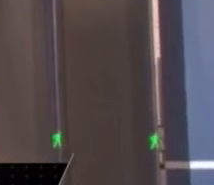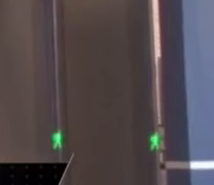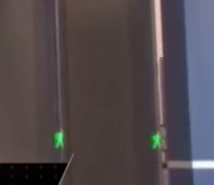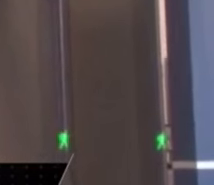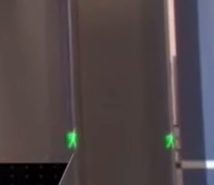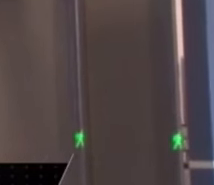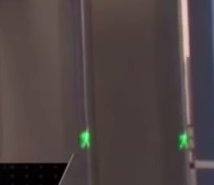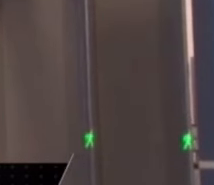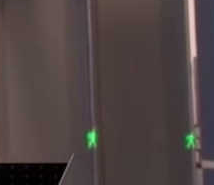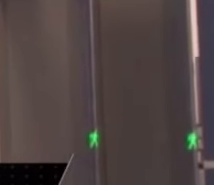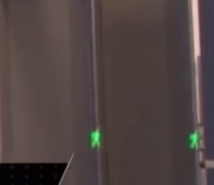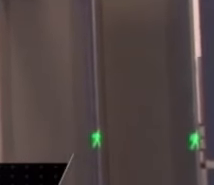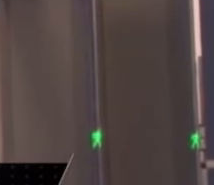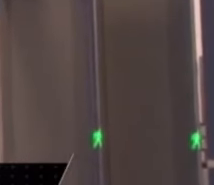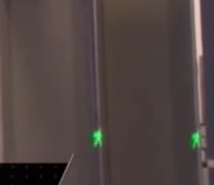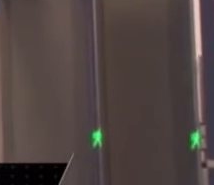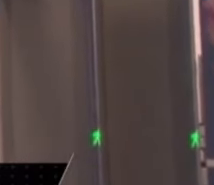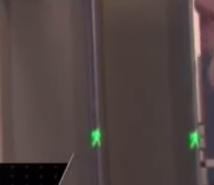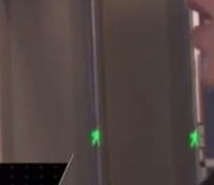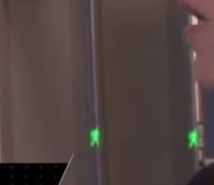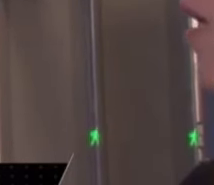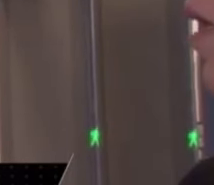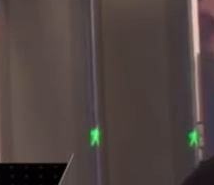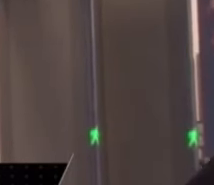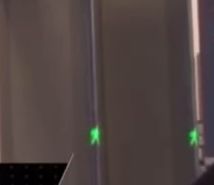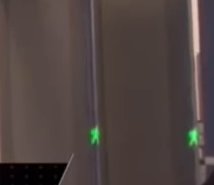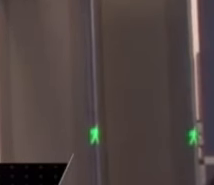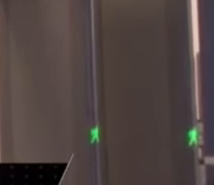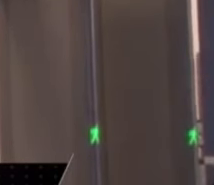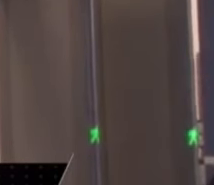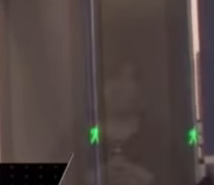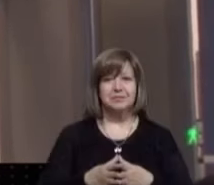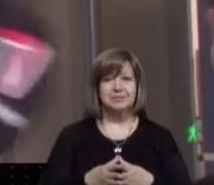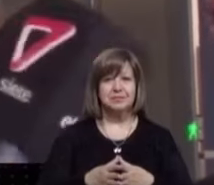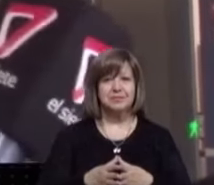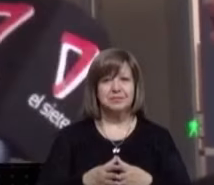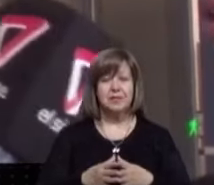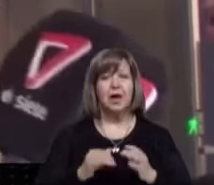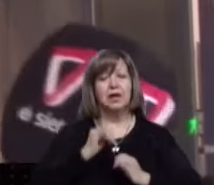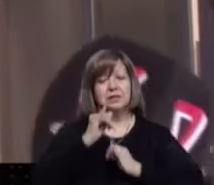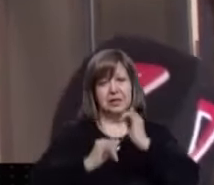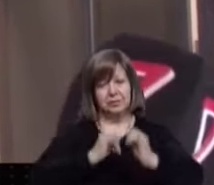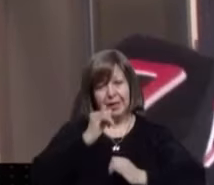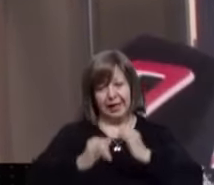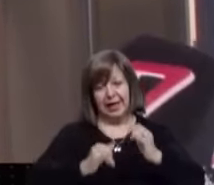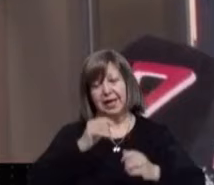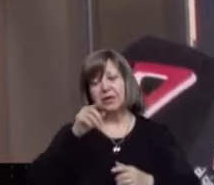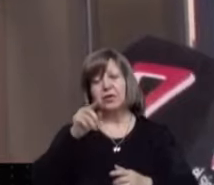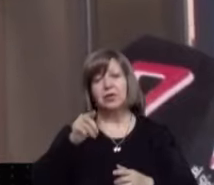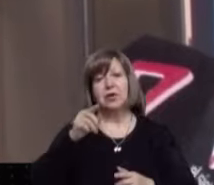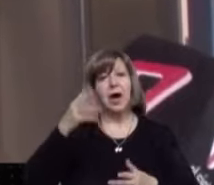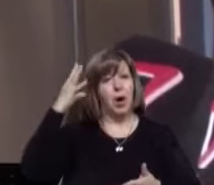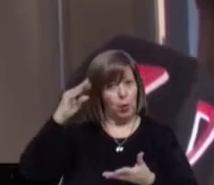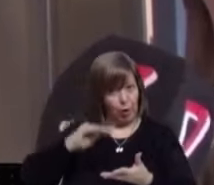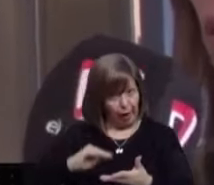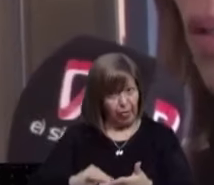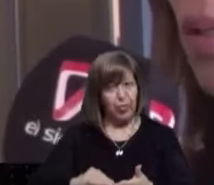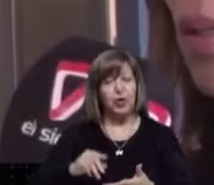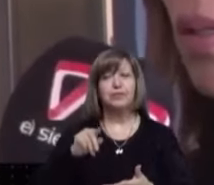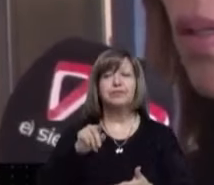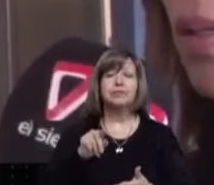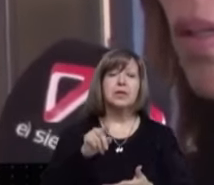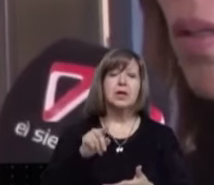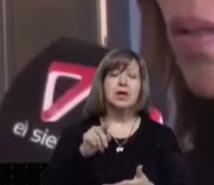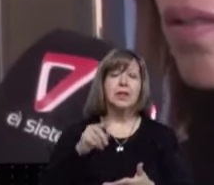eran producto del Von Billebard. Me parece que ya es suficiente. Sí, Sergio. Sí, consultarle al doctor cómo